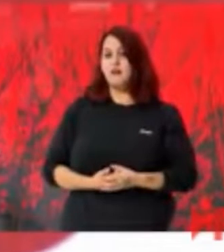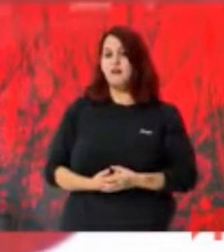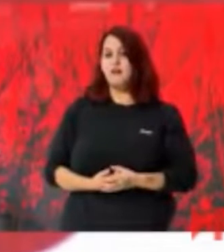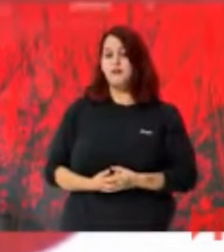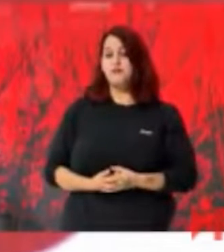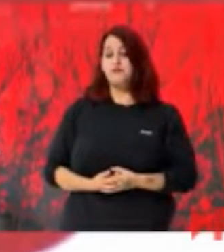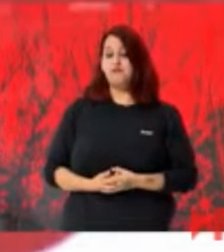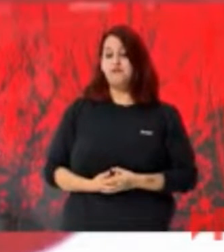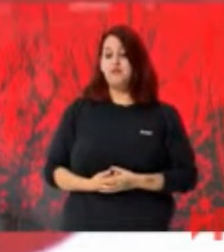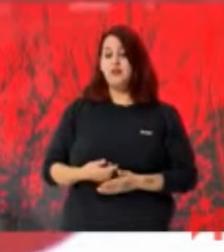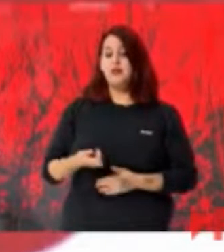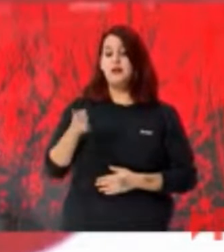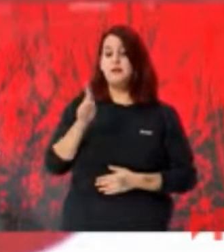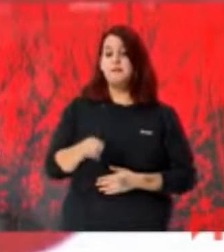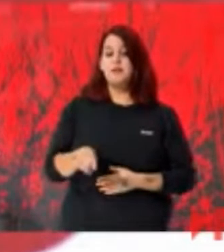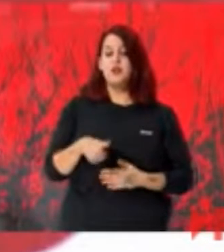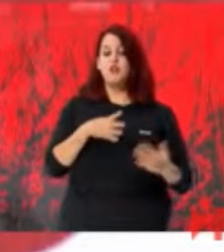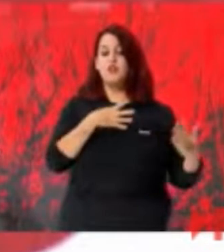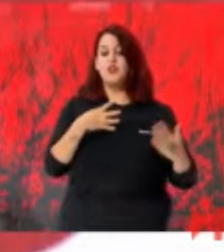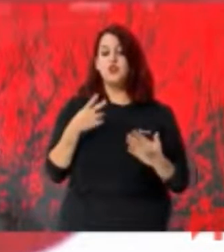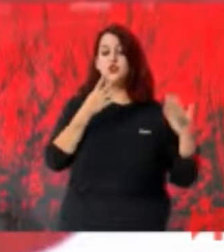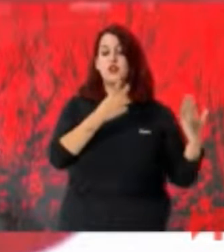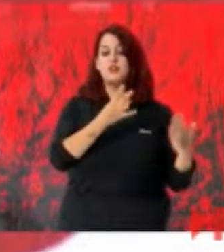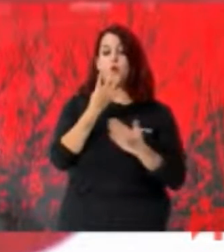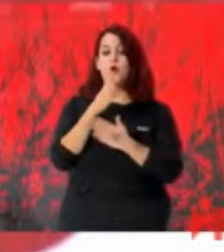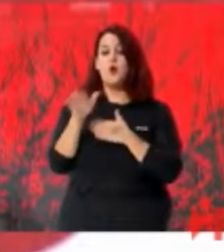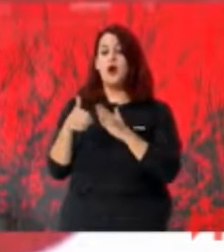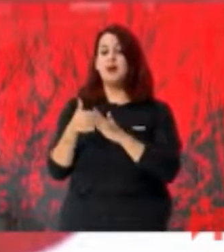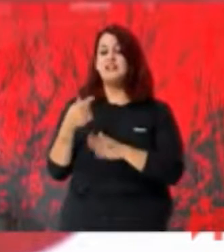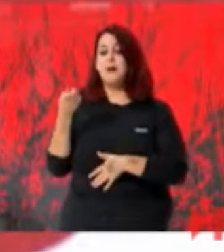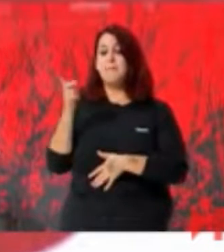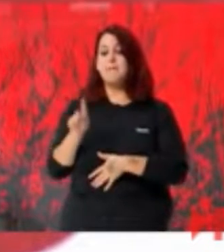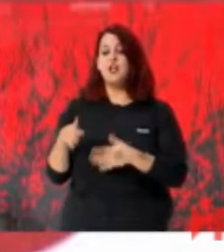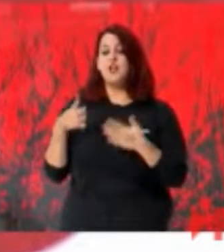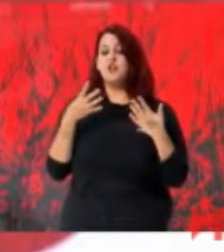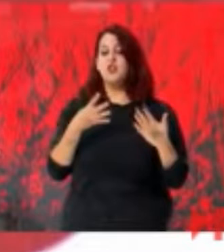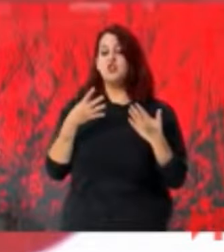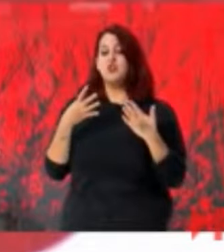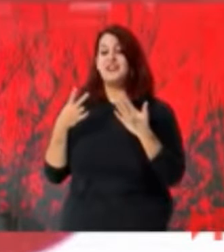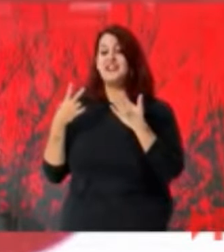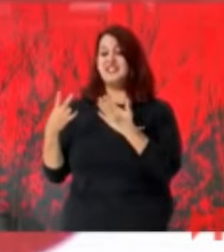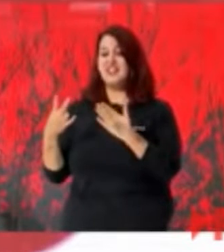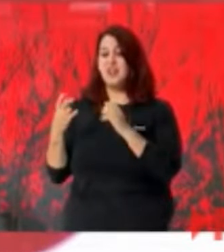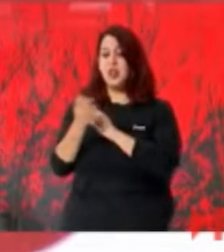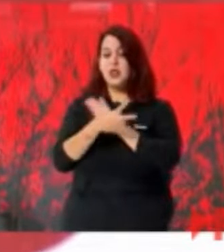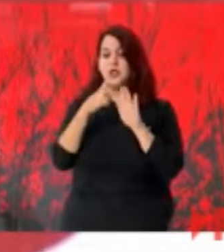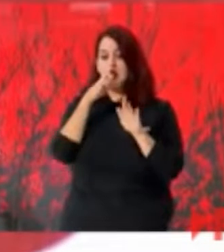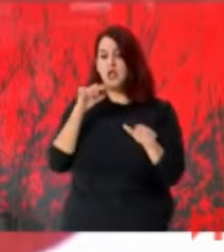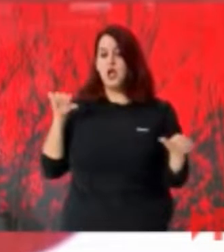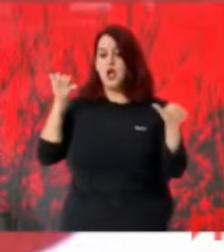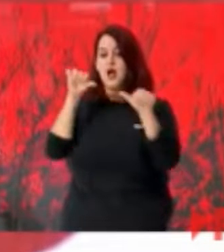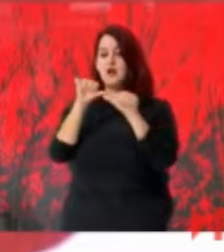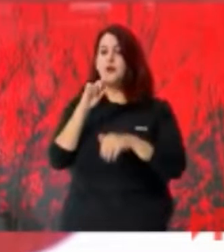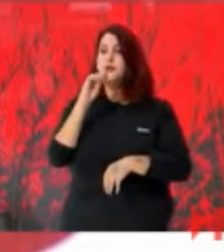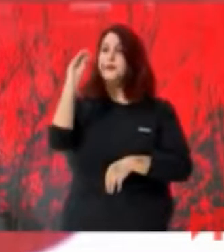desde el 74 al 97, 23 años dirigiendo el partido. Y yo me metía con